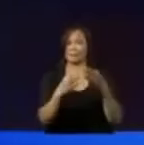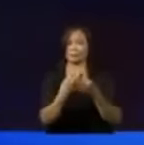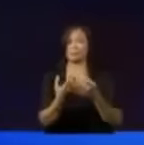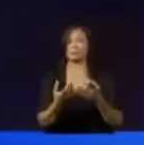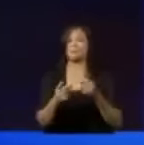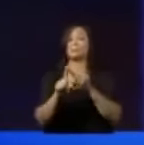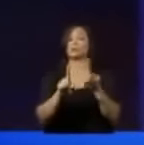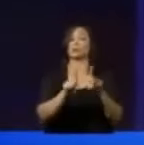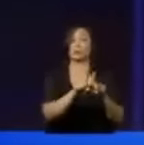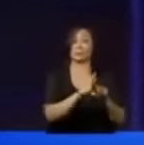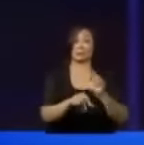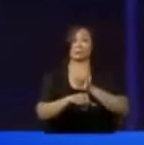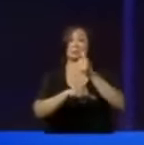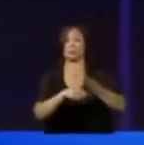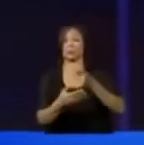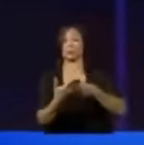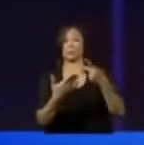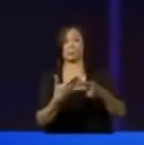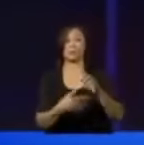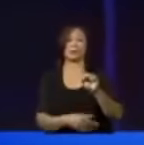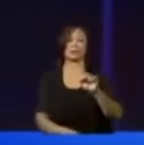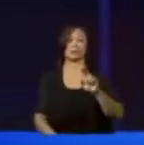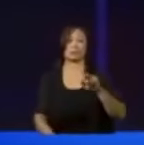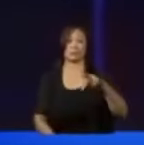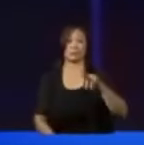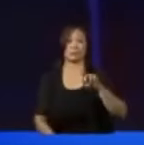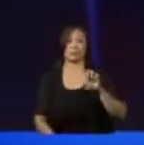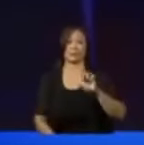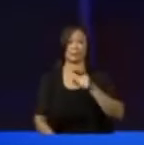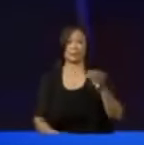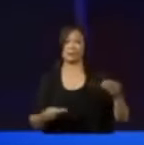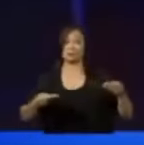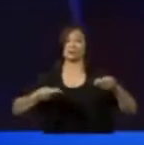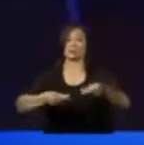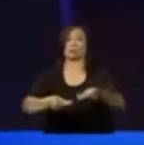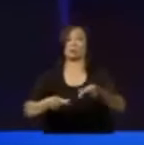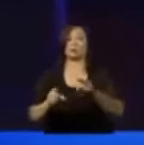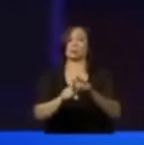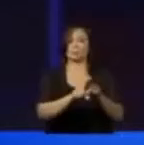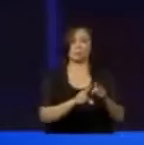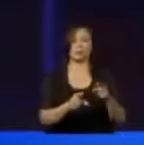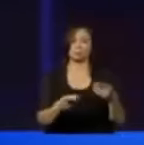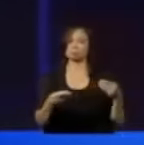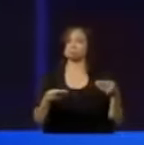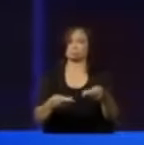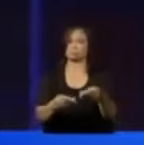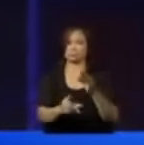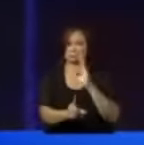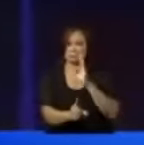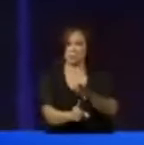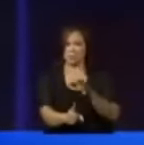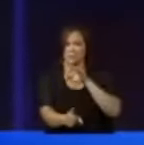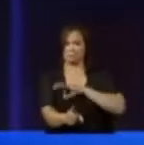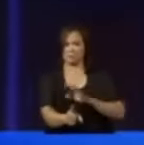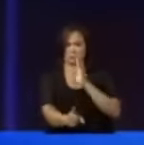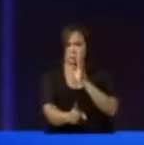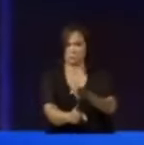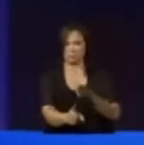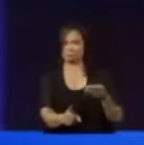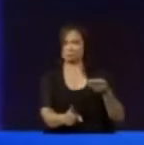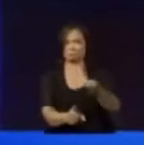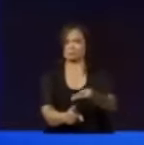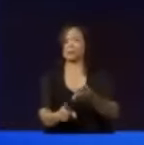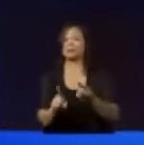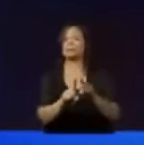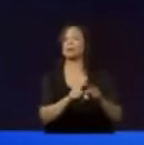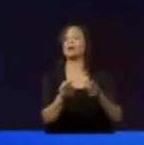intrafamiliar. Pero también creamos un programa en Supérate para darle un subsidio directo, como también se lo estamos dando. Y